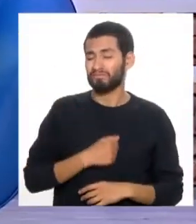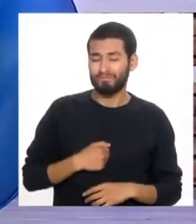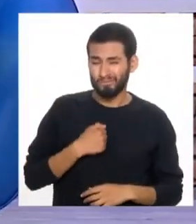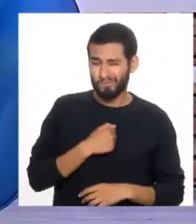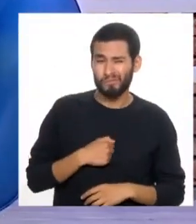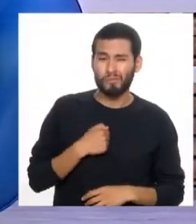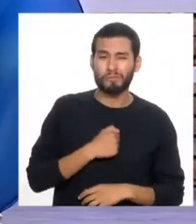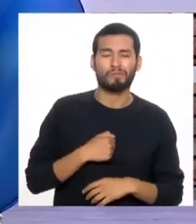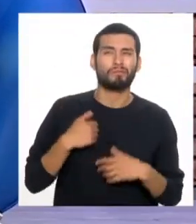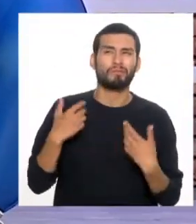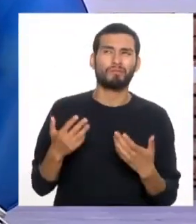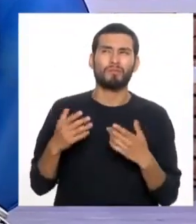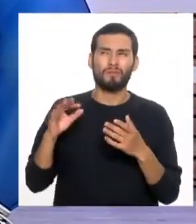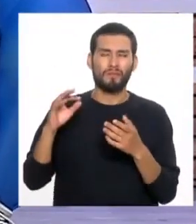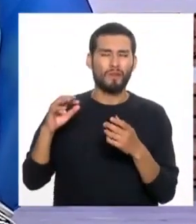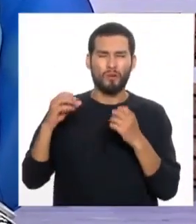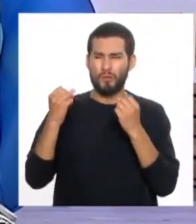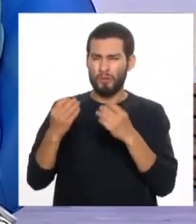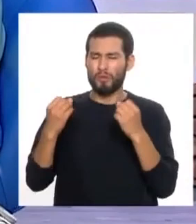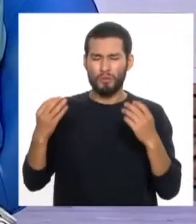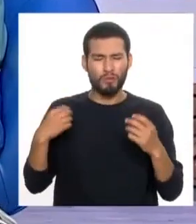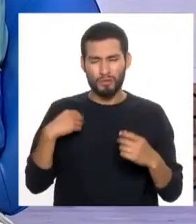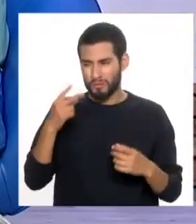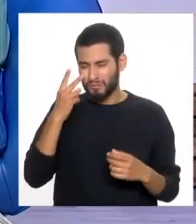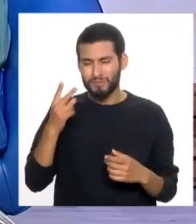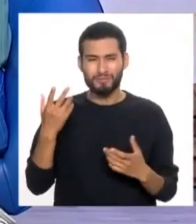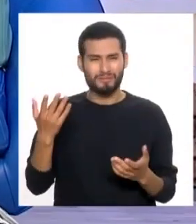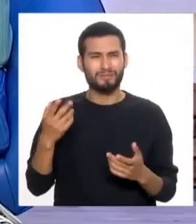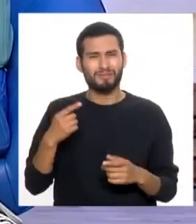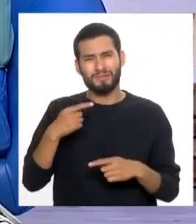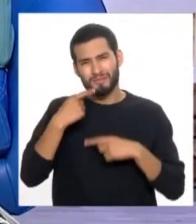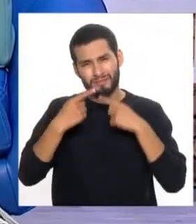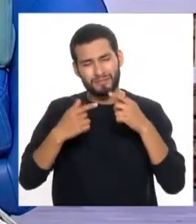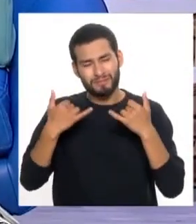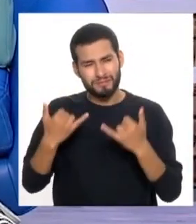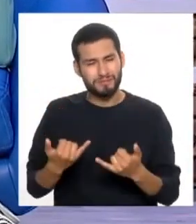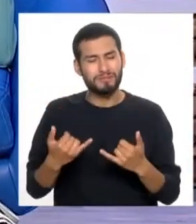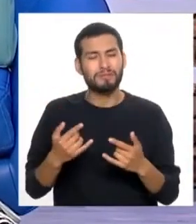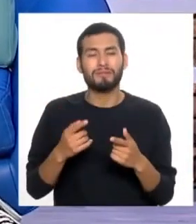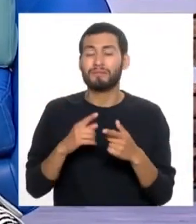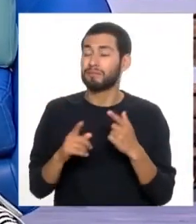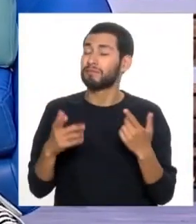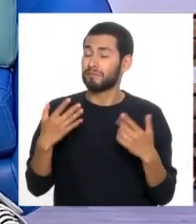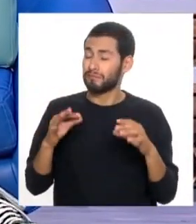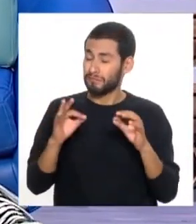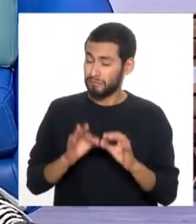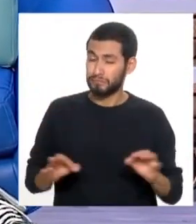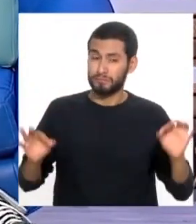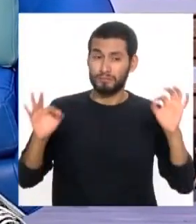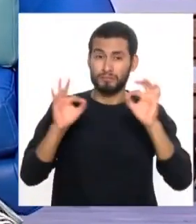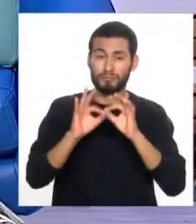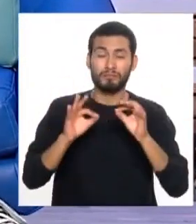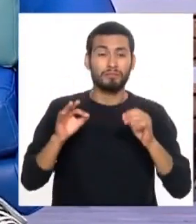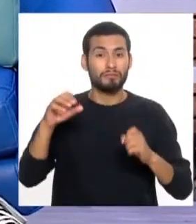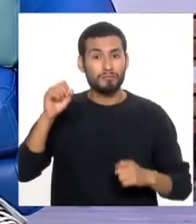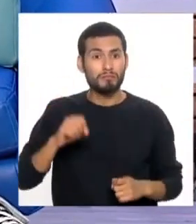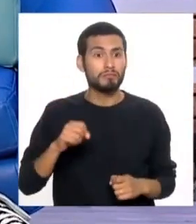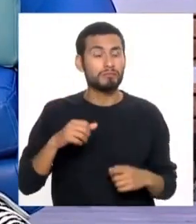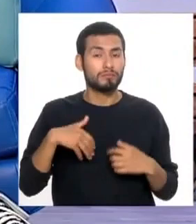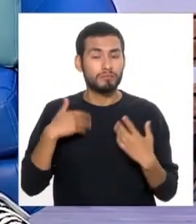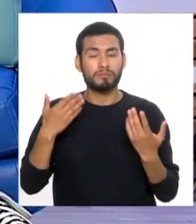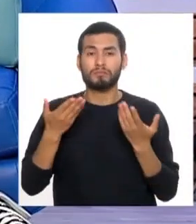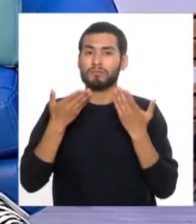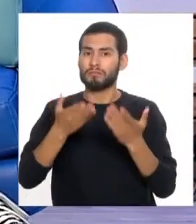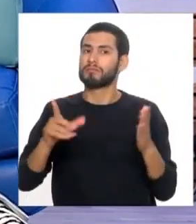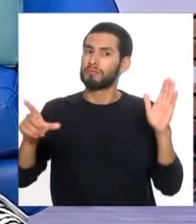cifra bastante penosa la que hemos tenido que develar el día de hoy, pero sí muy importante para que se haga valer